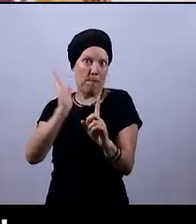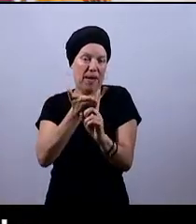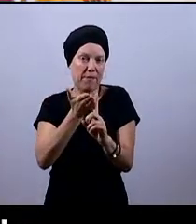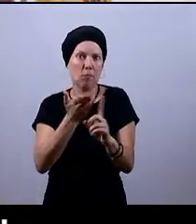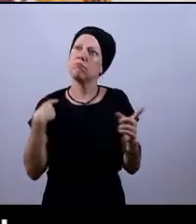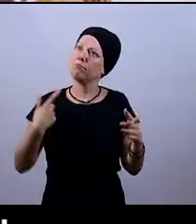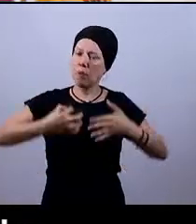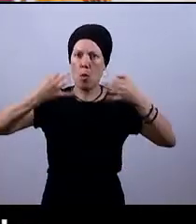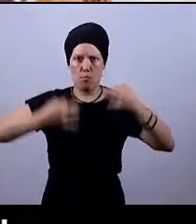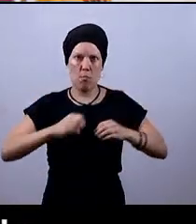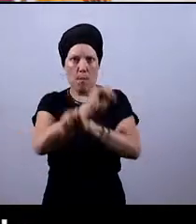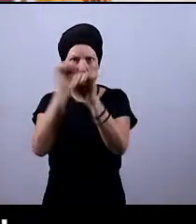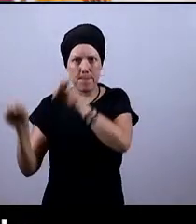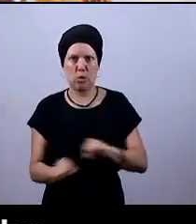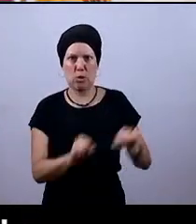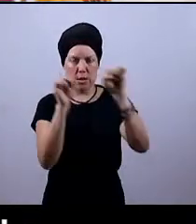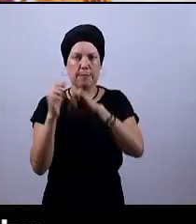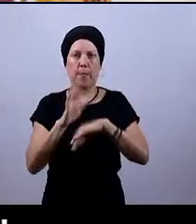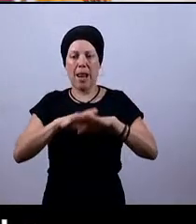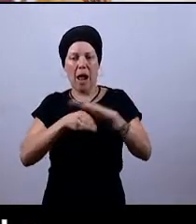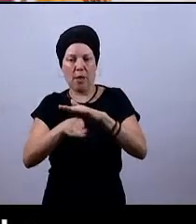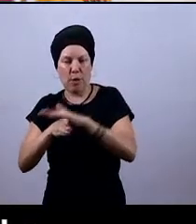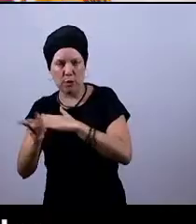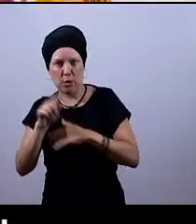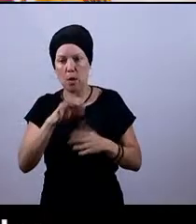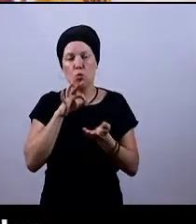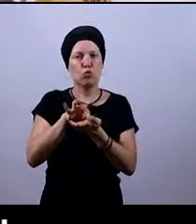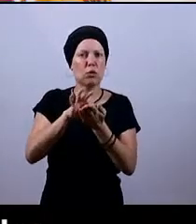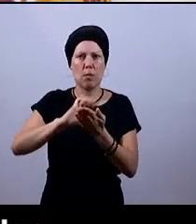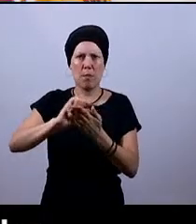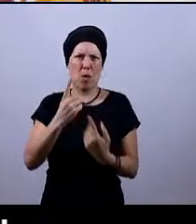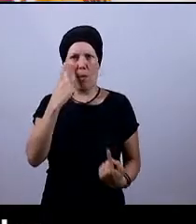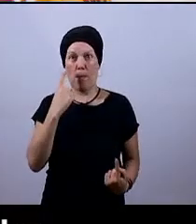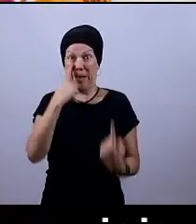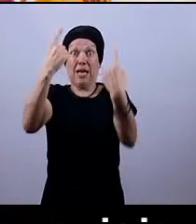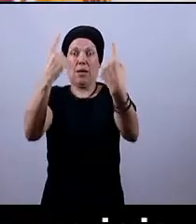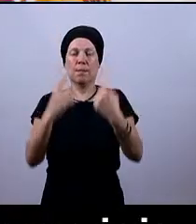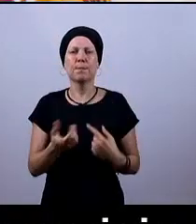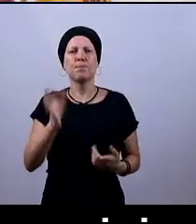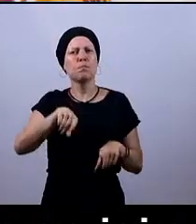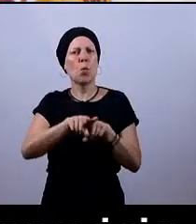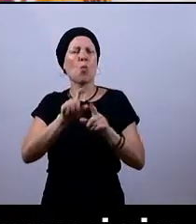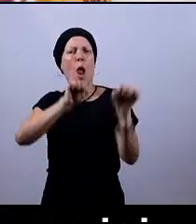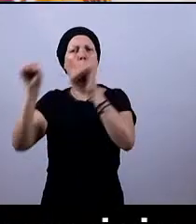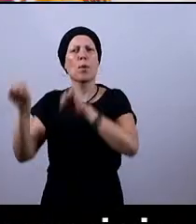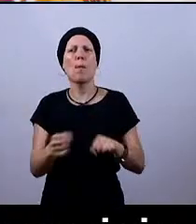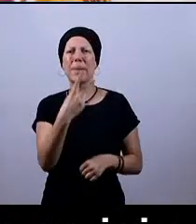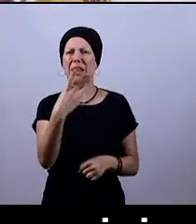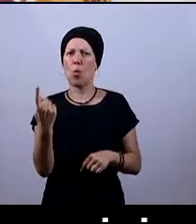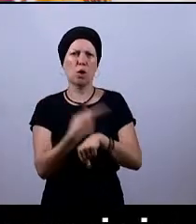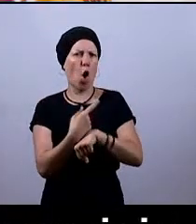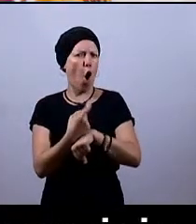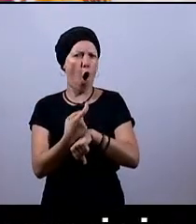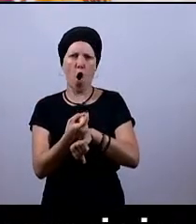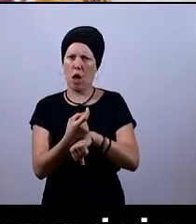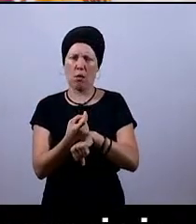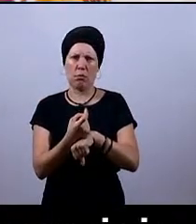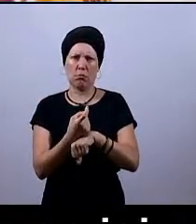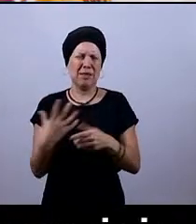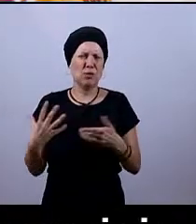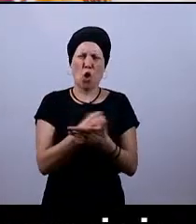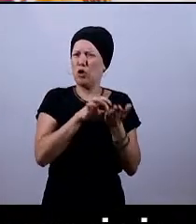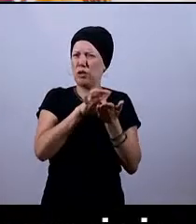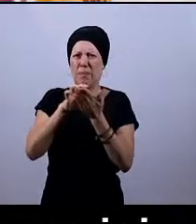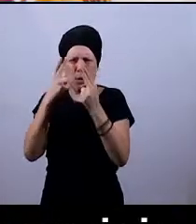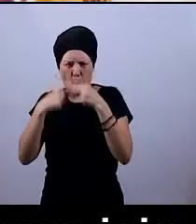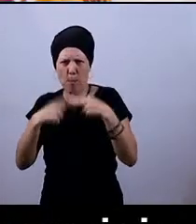los ciudadanos en el acceso. Es un servicio pionero que va a proteger 24 horas todos esos servicios